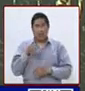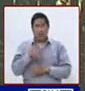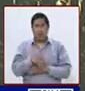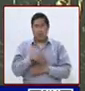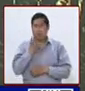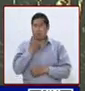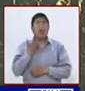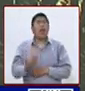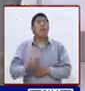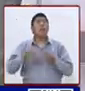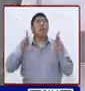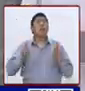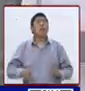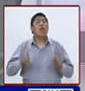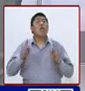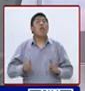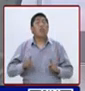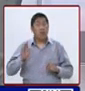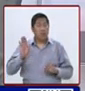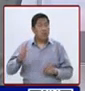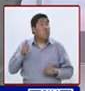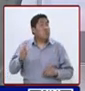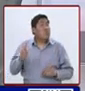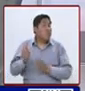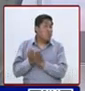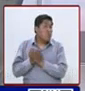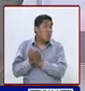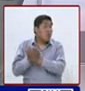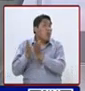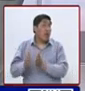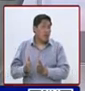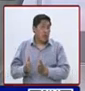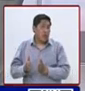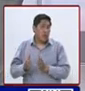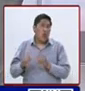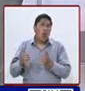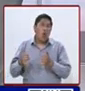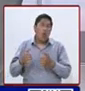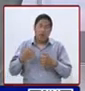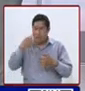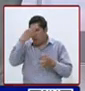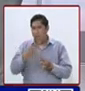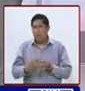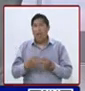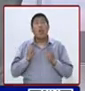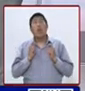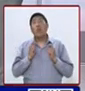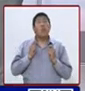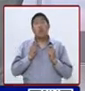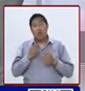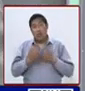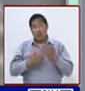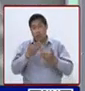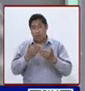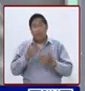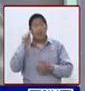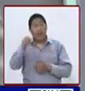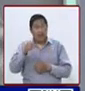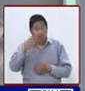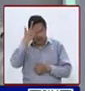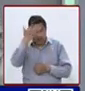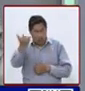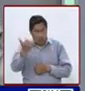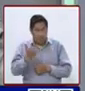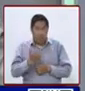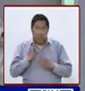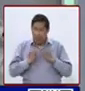Resulta que hay personas que son de Copacabana que juegan con la fe de la gente, de los turistas que van a este lugar. Ahí te digo, ¿por qué